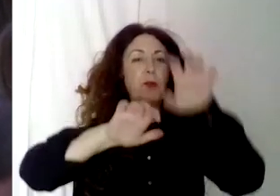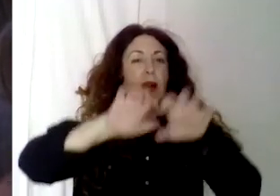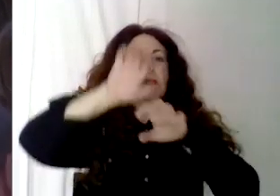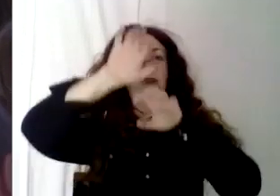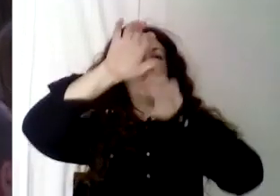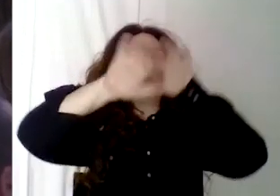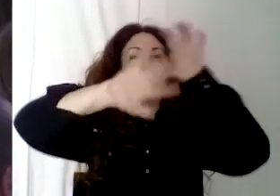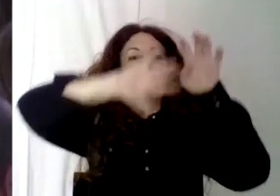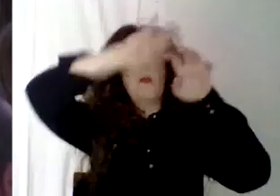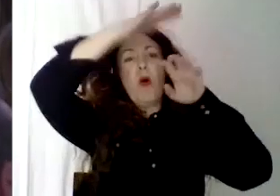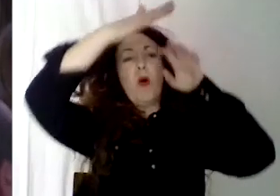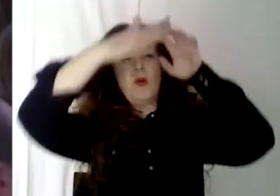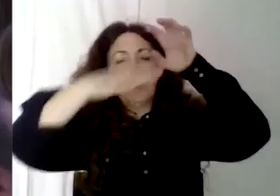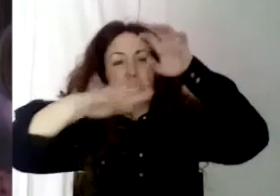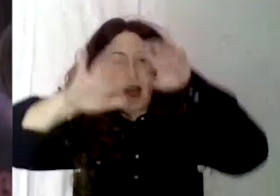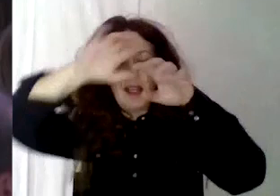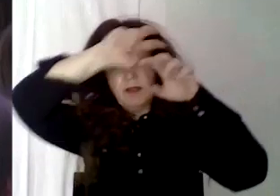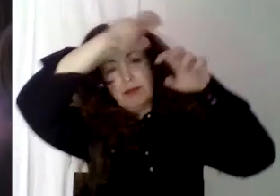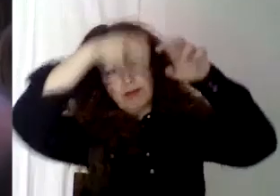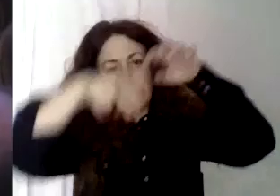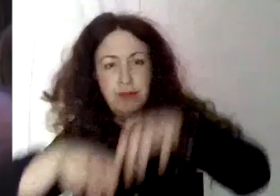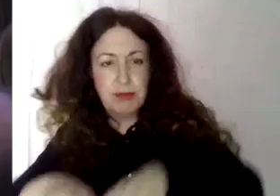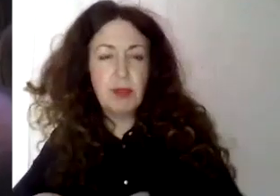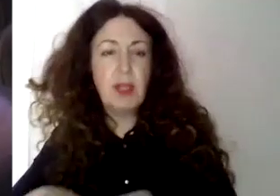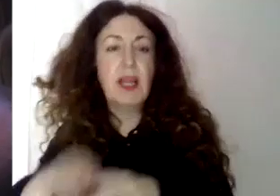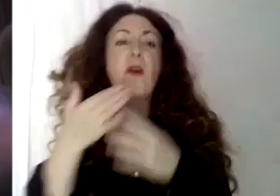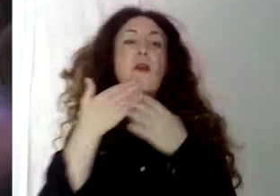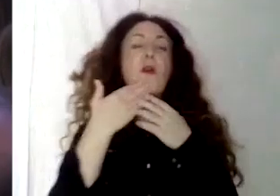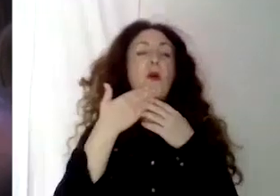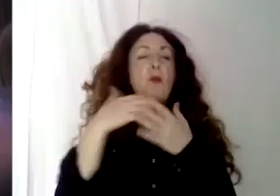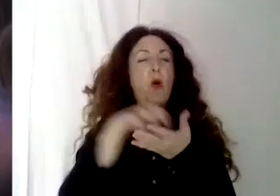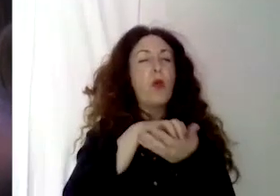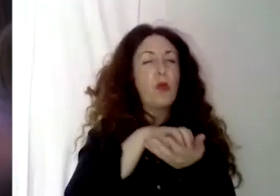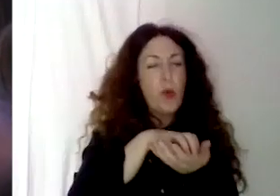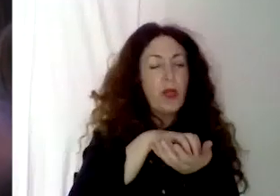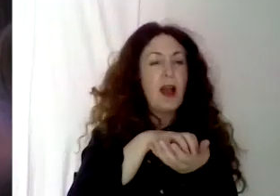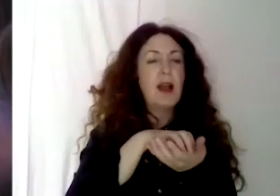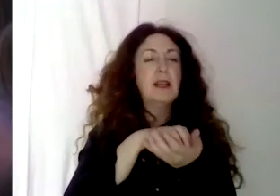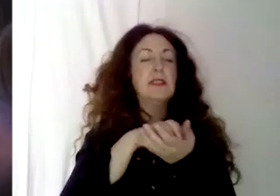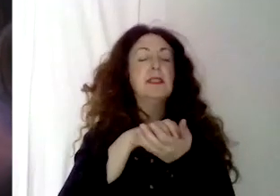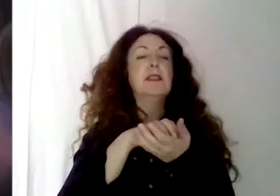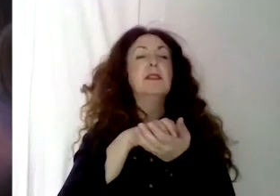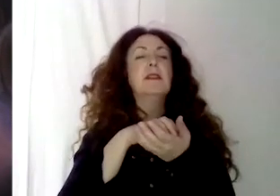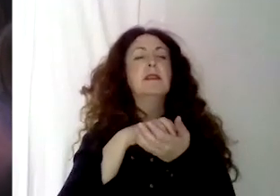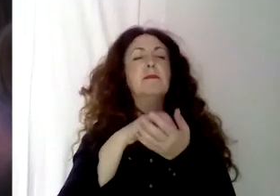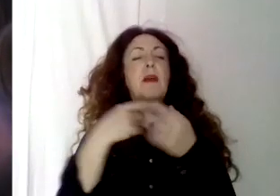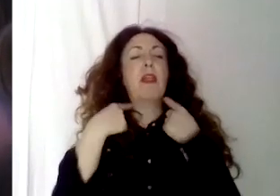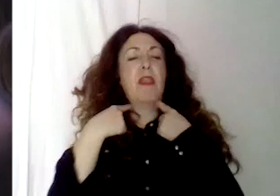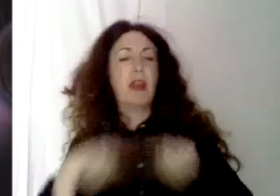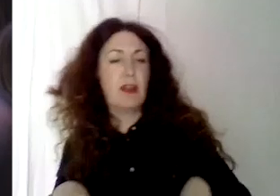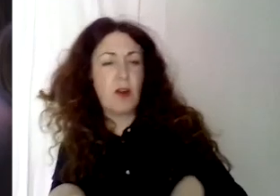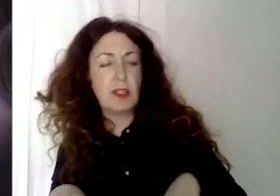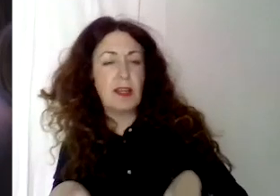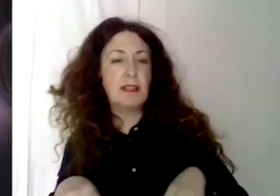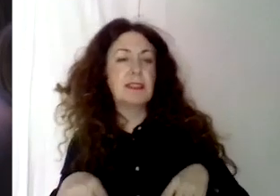desfallecimientos, sus derrotas y victorias, sus contradicciones y, al final, su